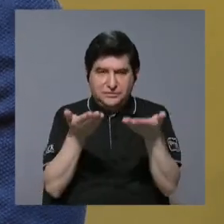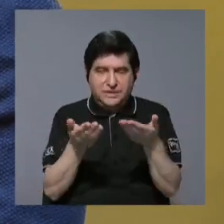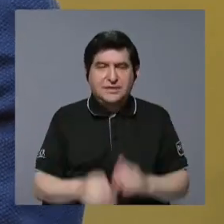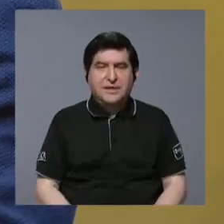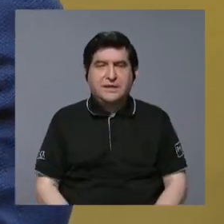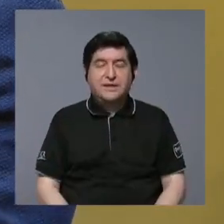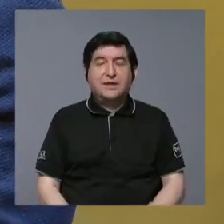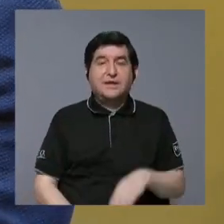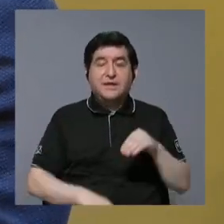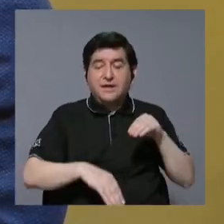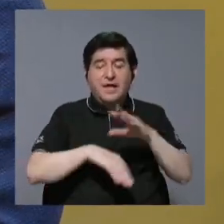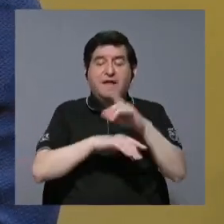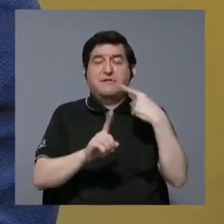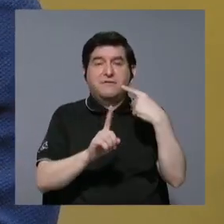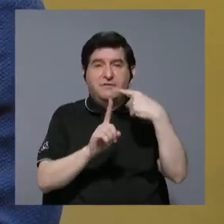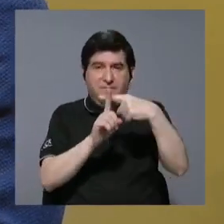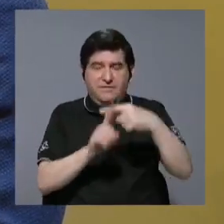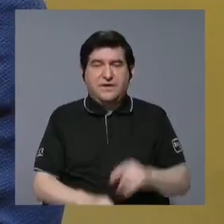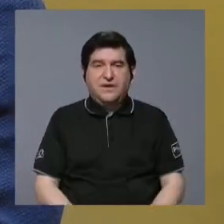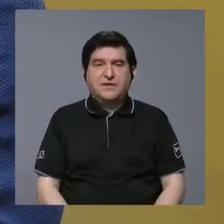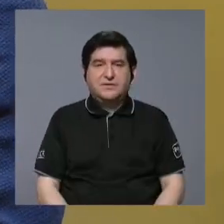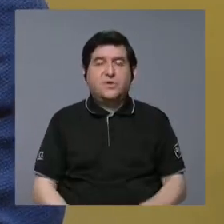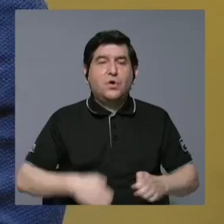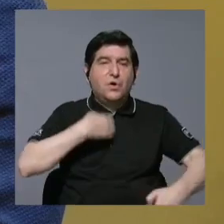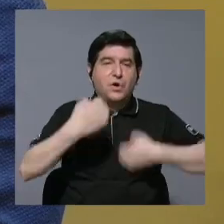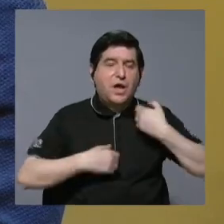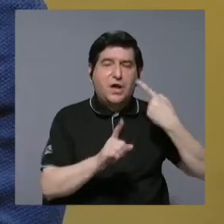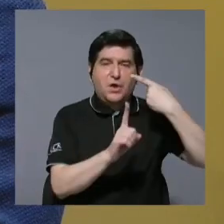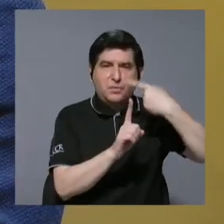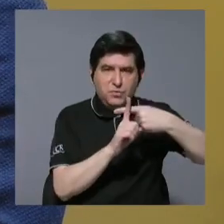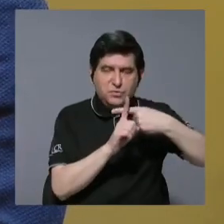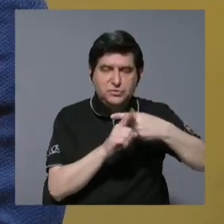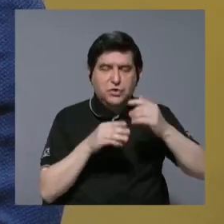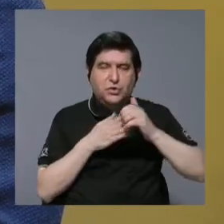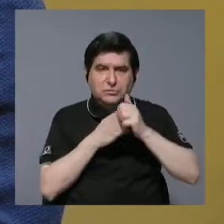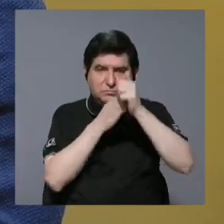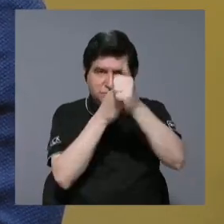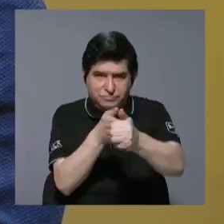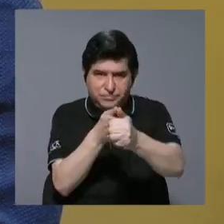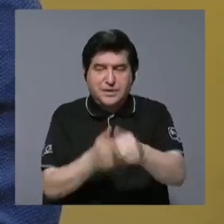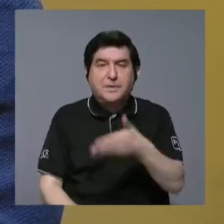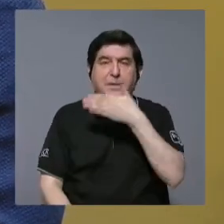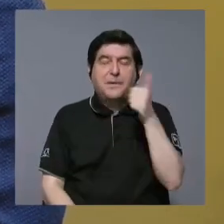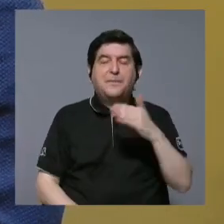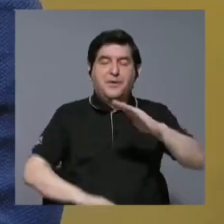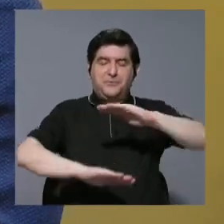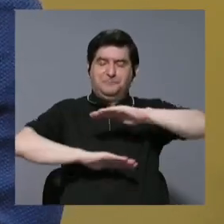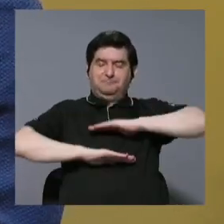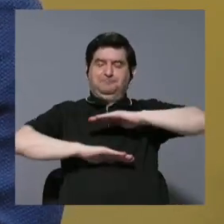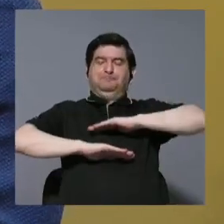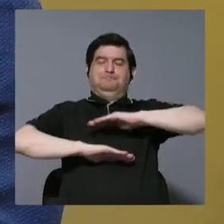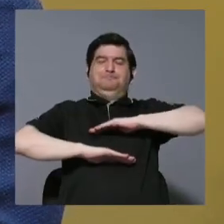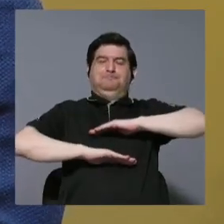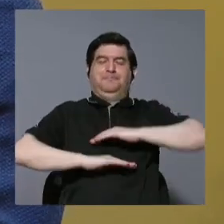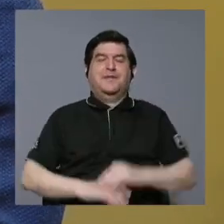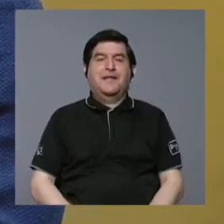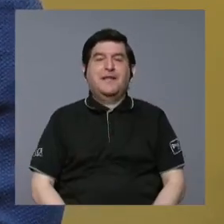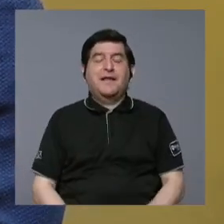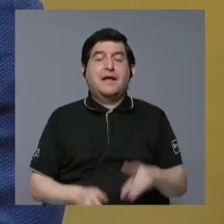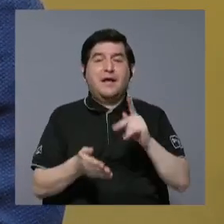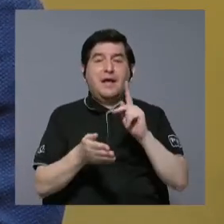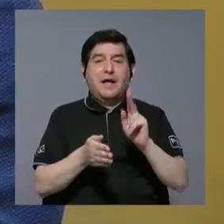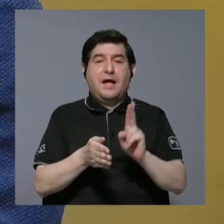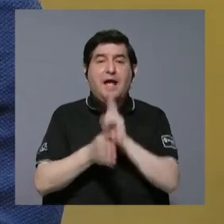afecto positivo, que tiene que ver con las emociones positivas y cómo eso conduce a una mejor satisfacción al